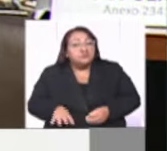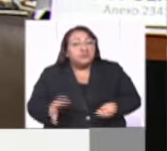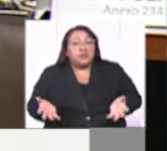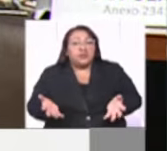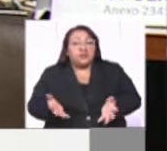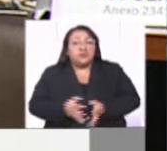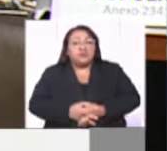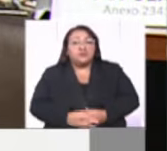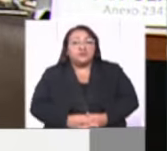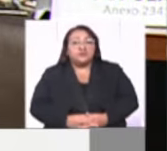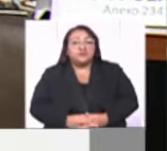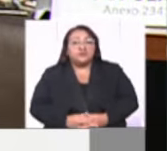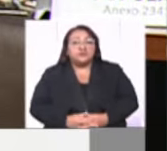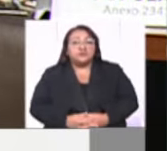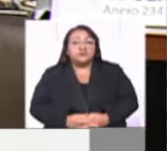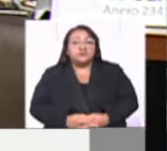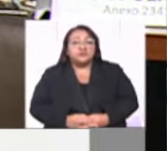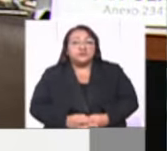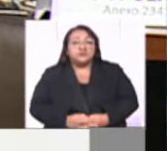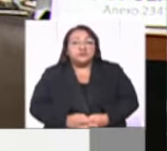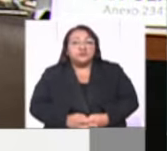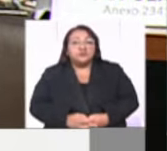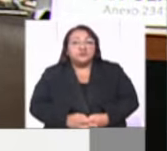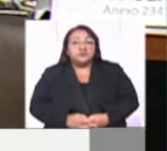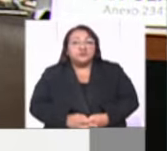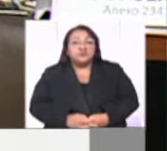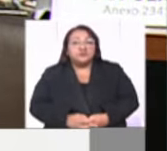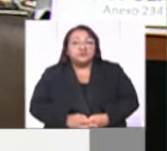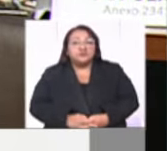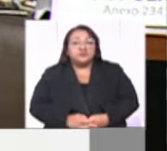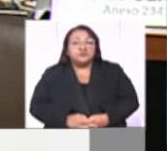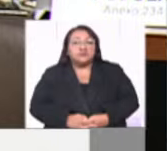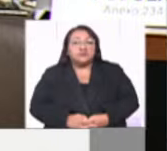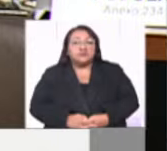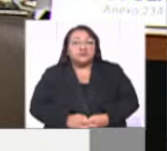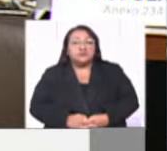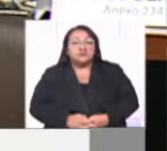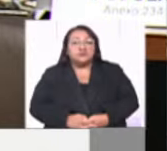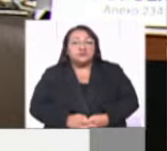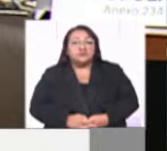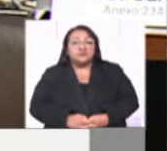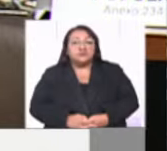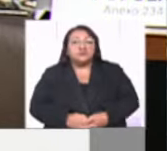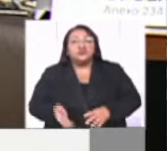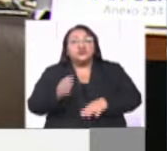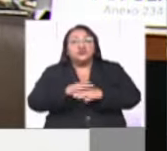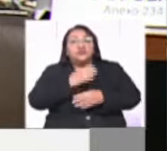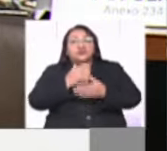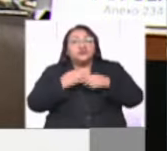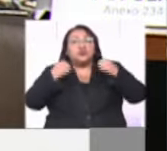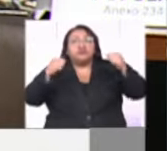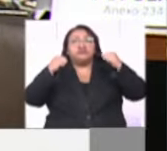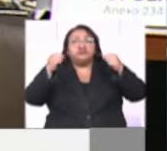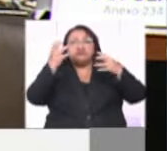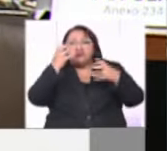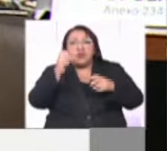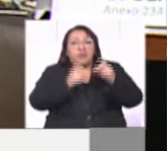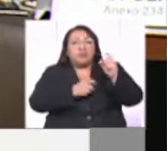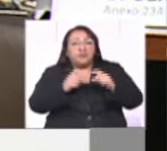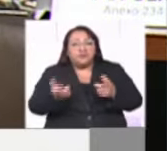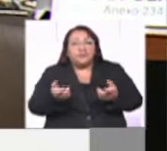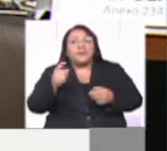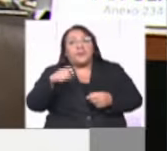pérdidas a cargo de, justamente, o a raíz, digo, de esas paralizaciones, pero paralizaciones que